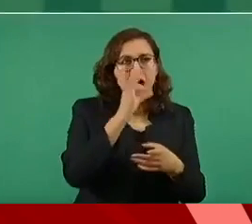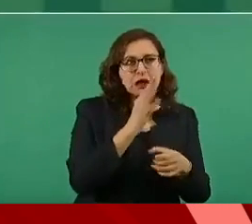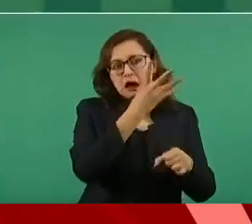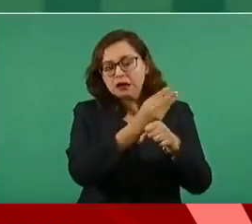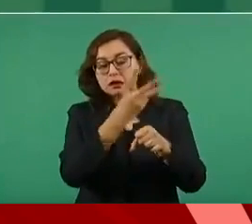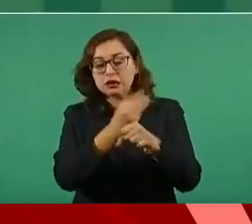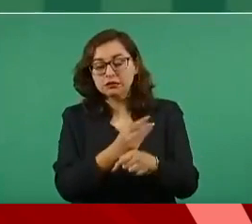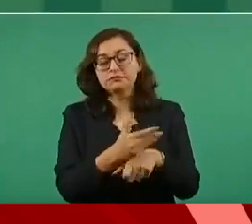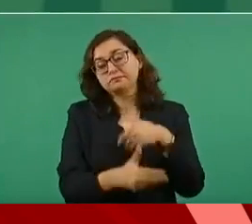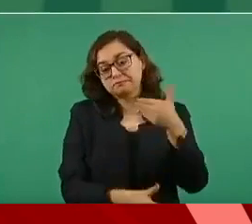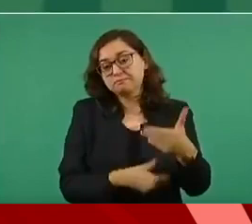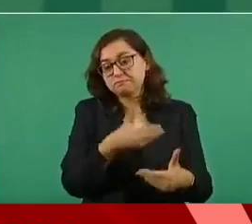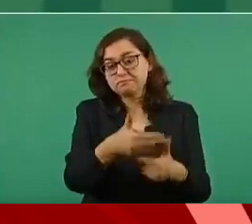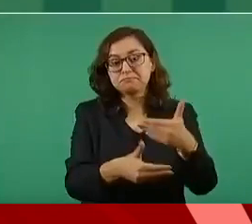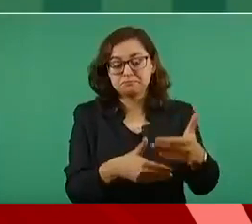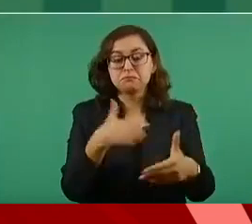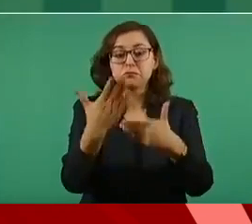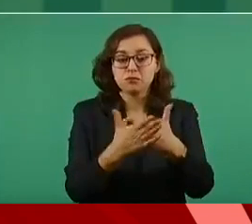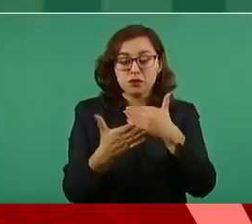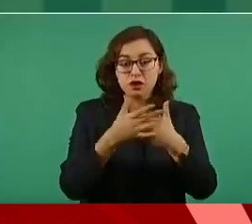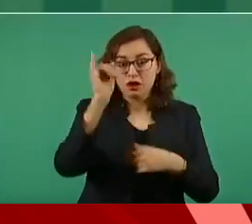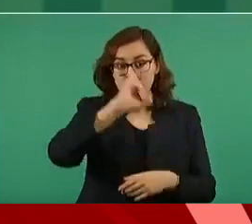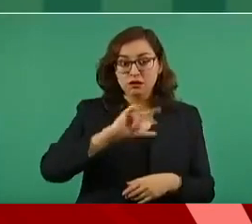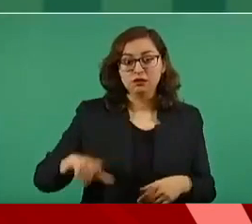gobierno va a informar.